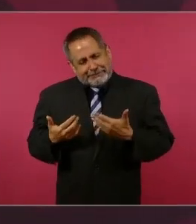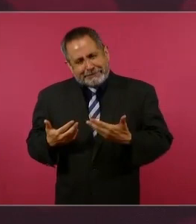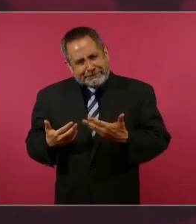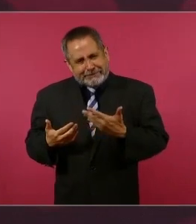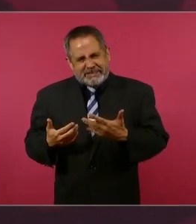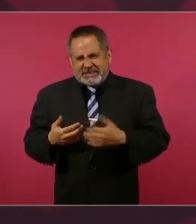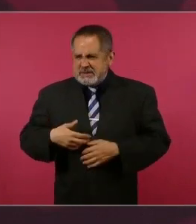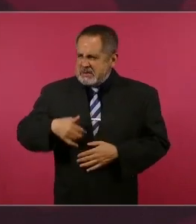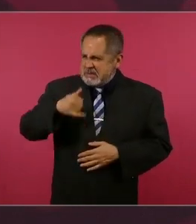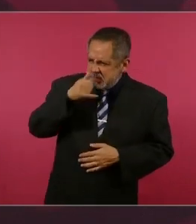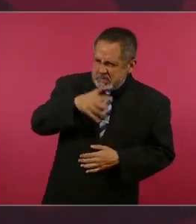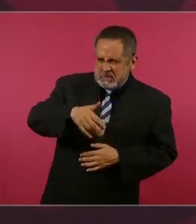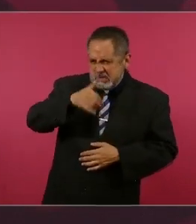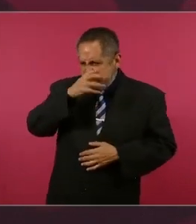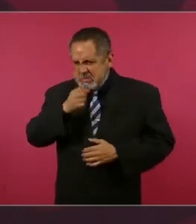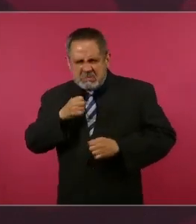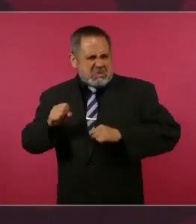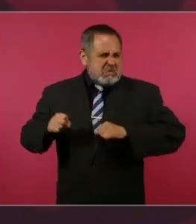rebeldes.